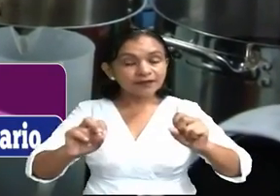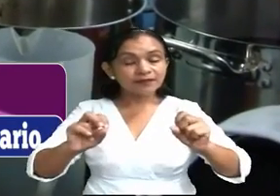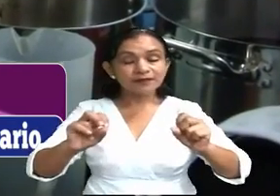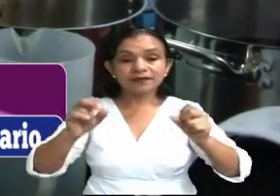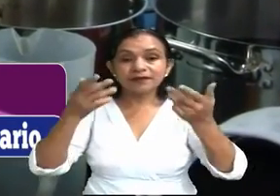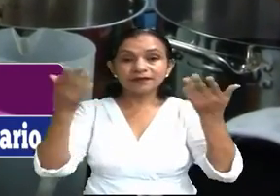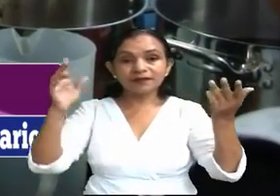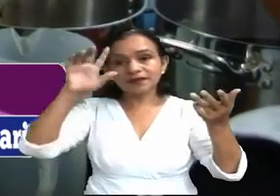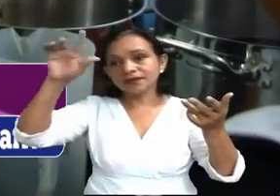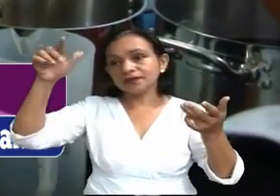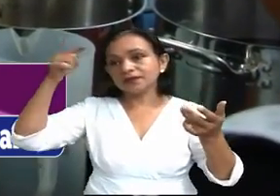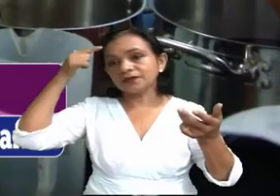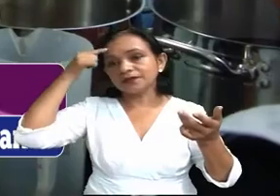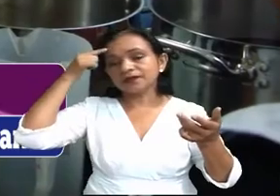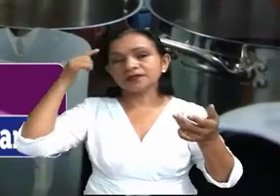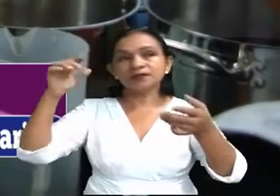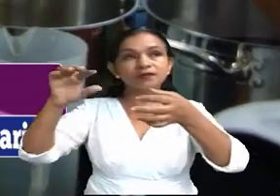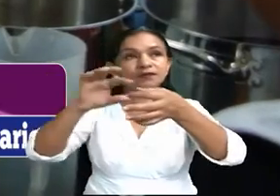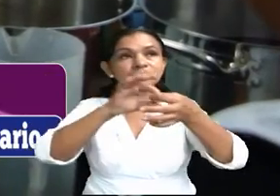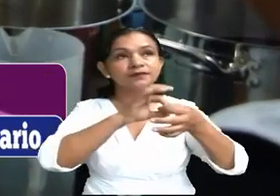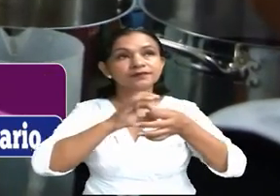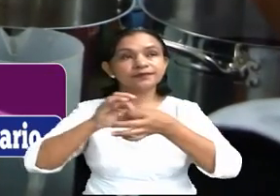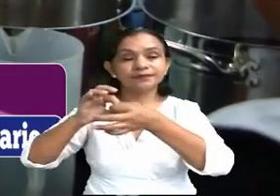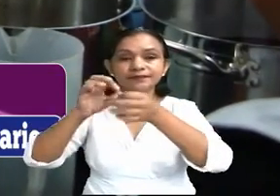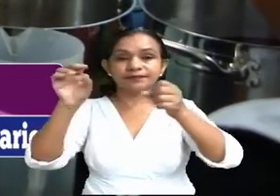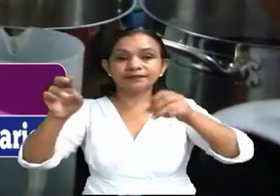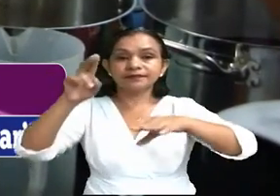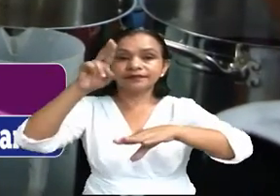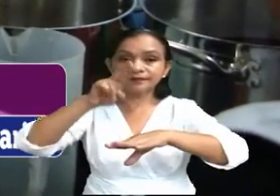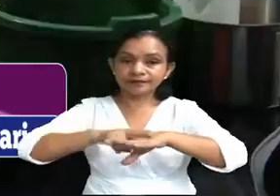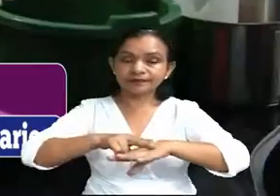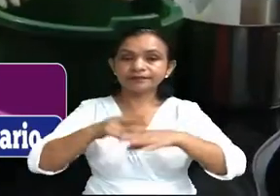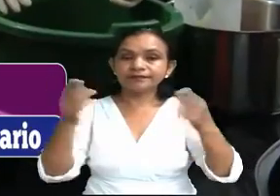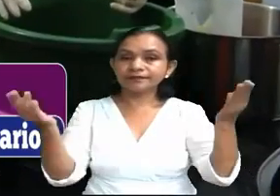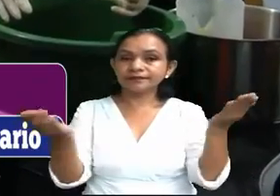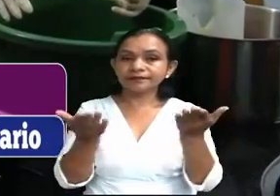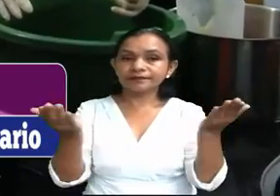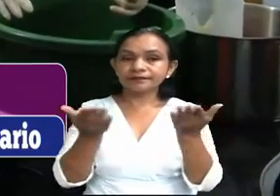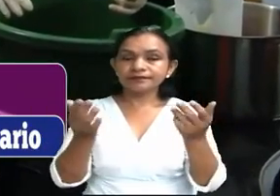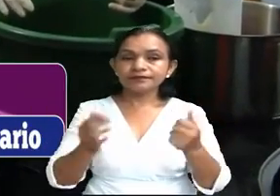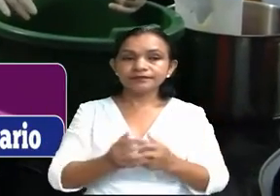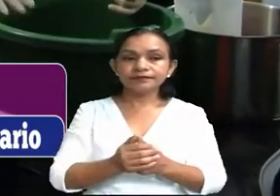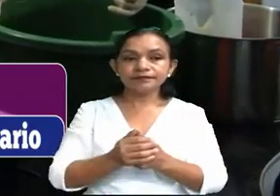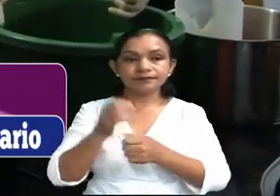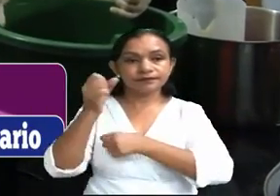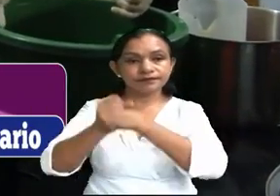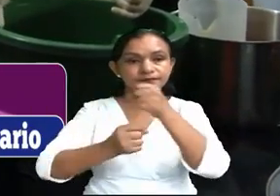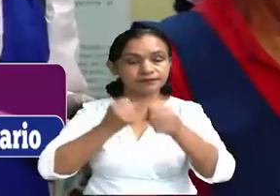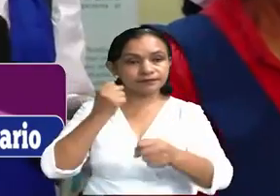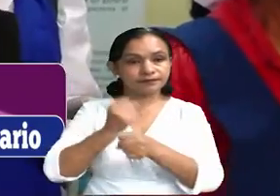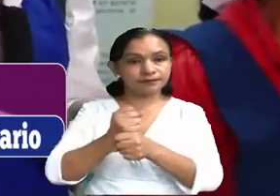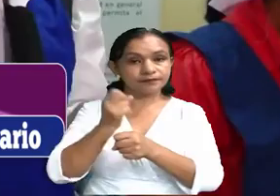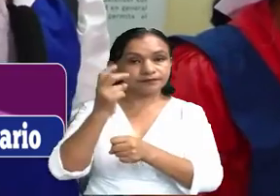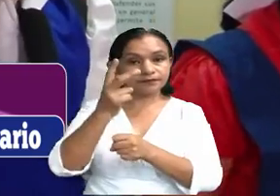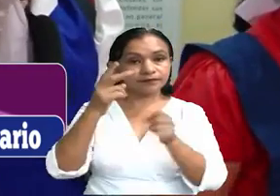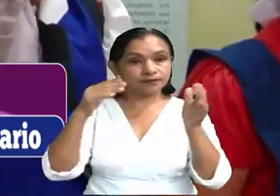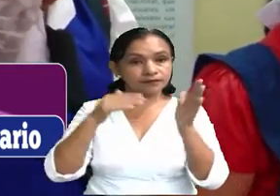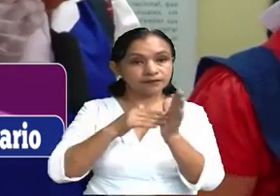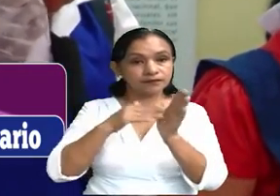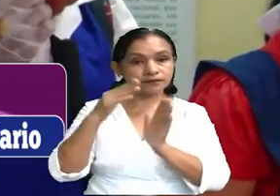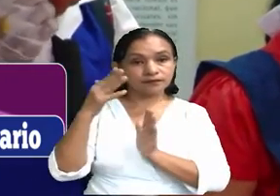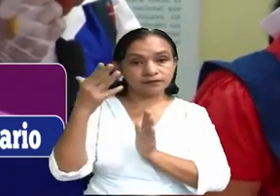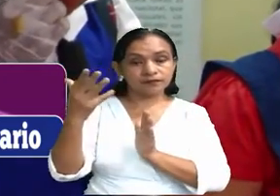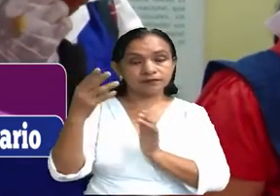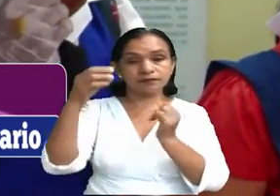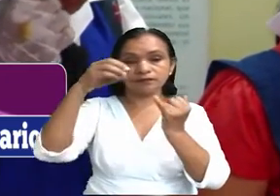reciben del Gobierno de Reconciliación y Unidad Nacional. Bueno, desde el año 2008 el